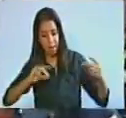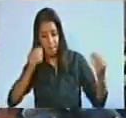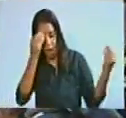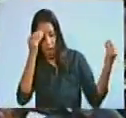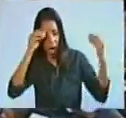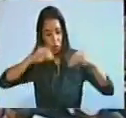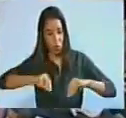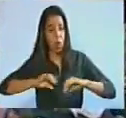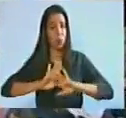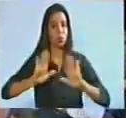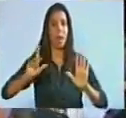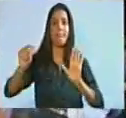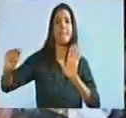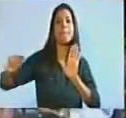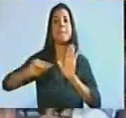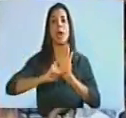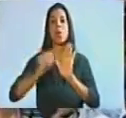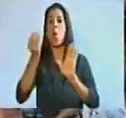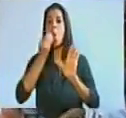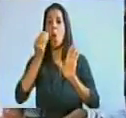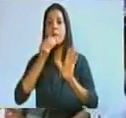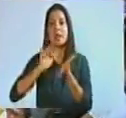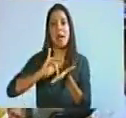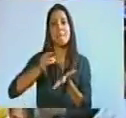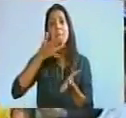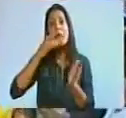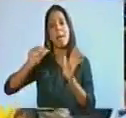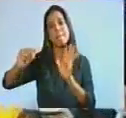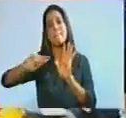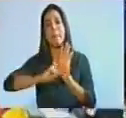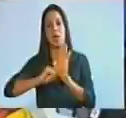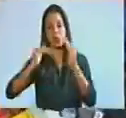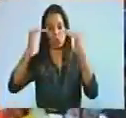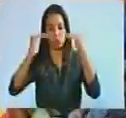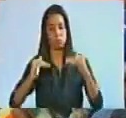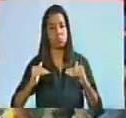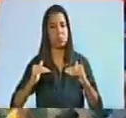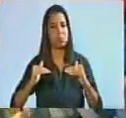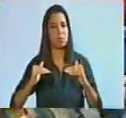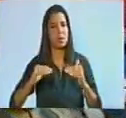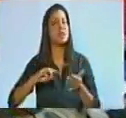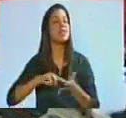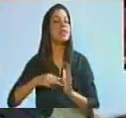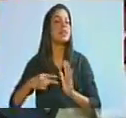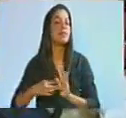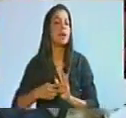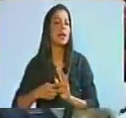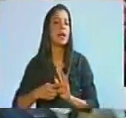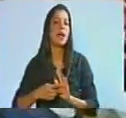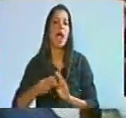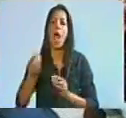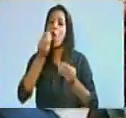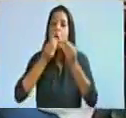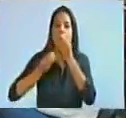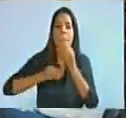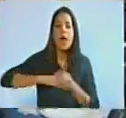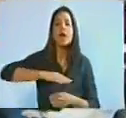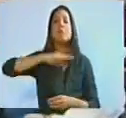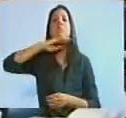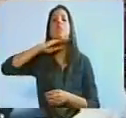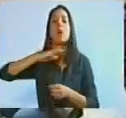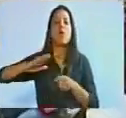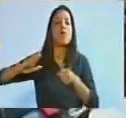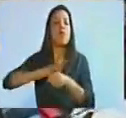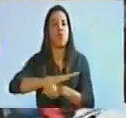sido fijados y acordados, debe de existir un abastecimiento de todos los productos que necesita el